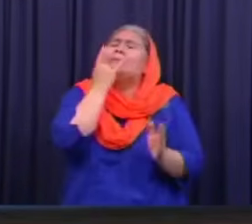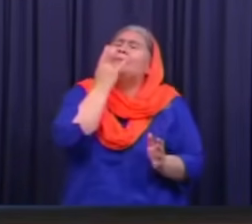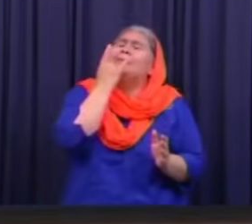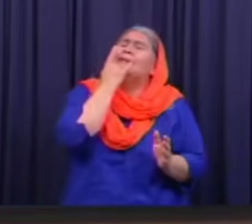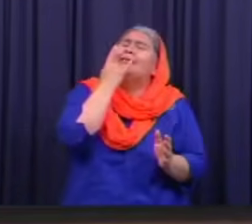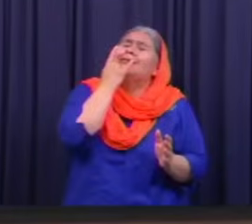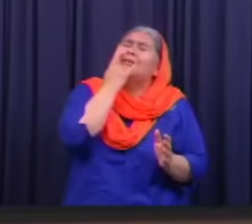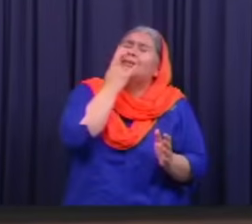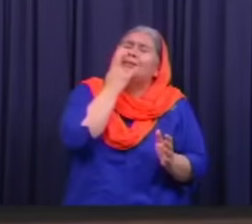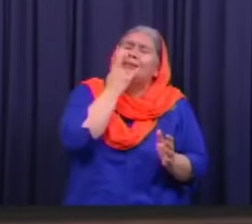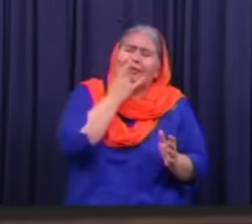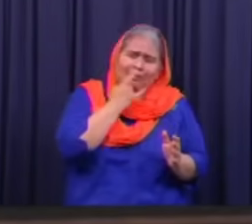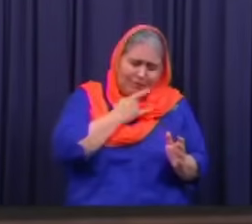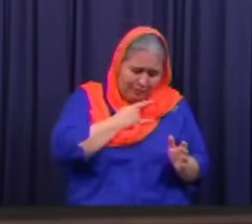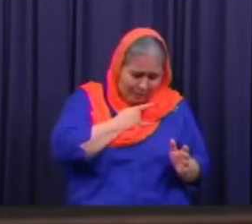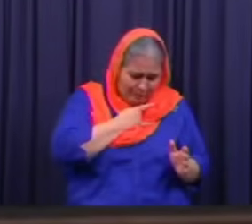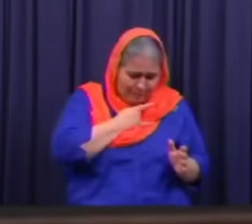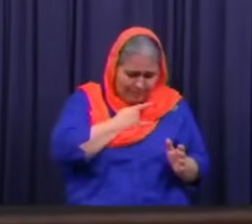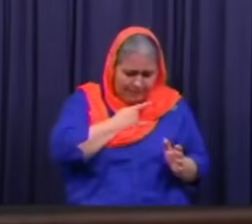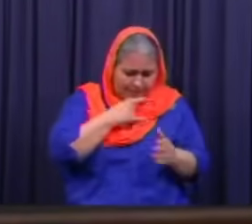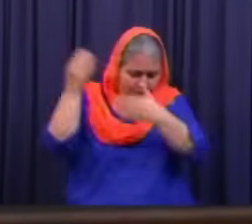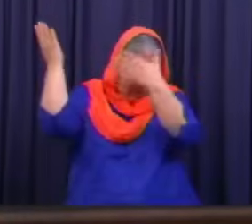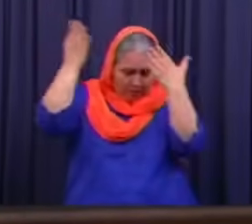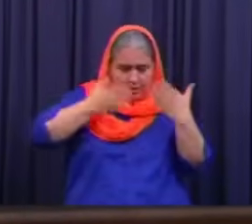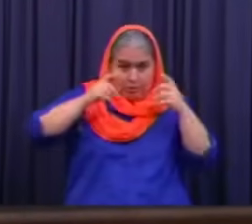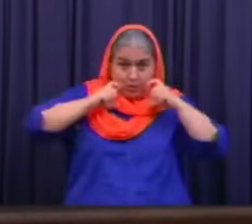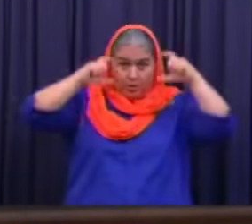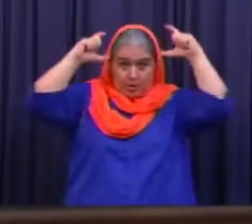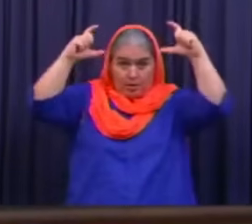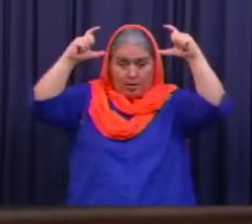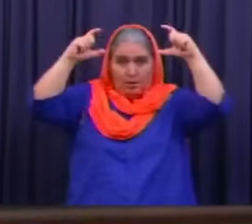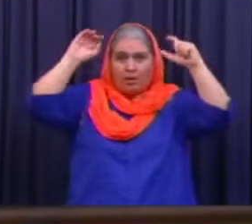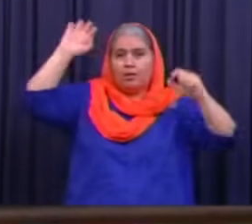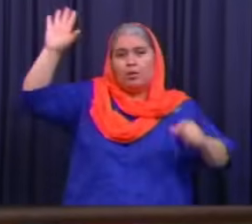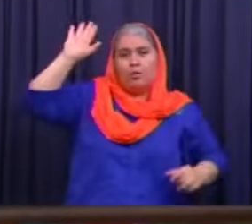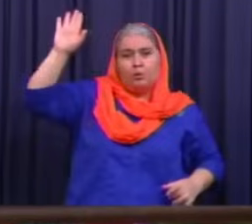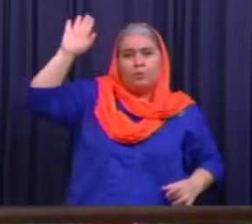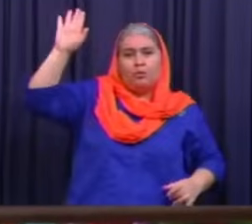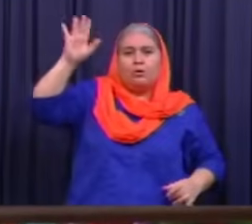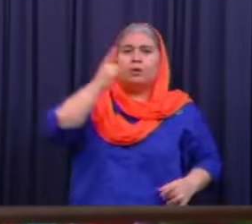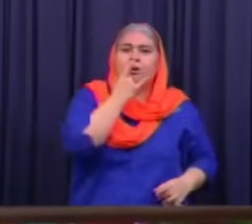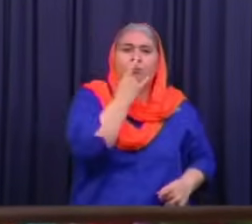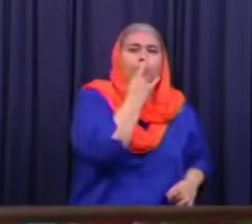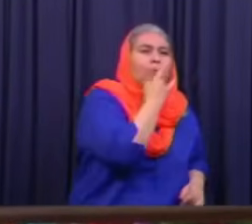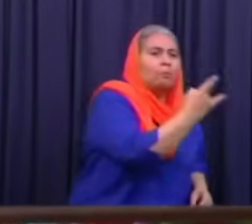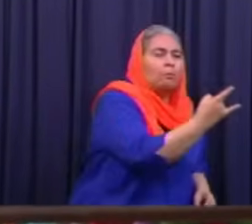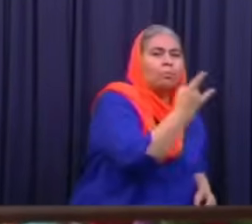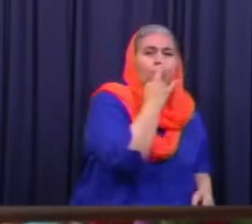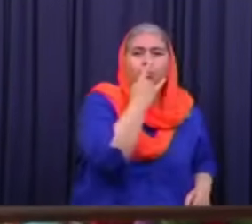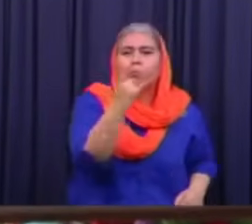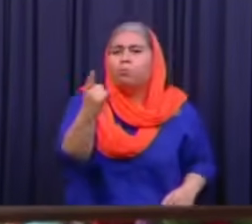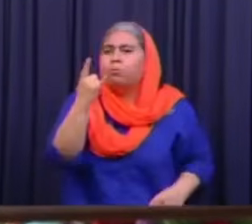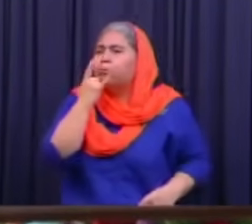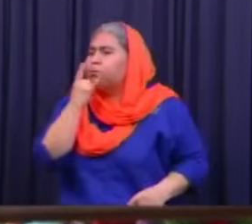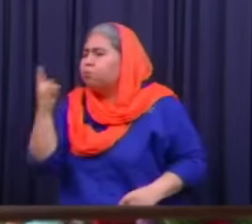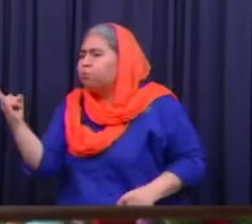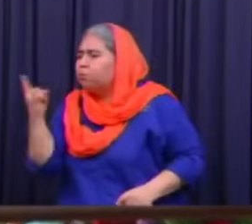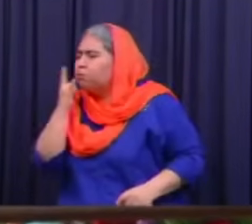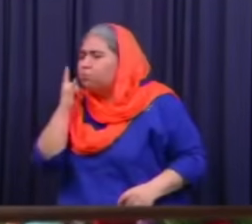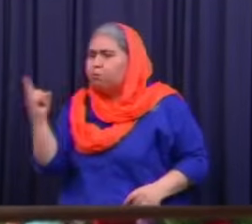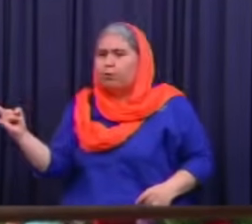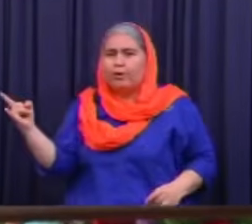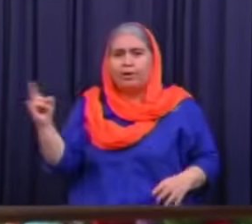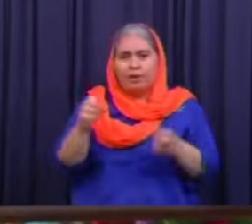manera te pedimos la capacidad tuya de poder perdonar a los que nos ofenden o han pecado contra